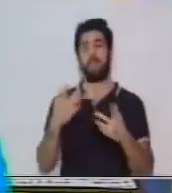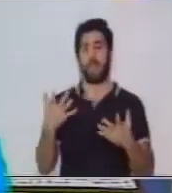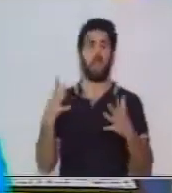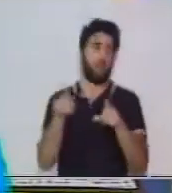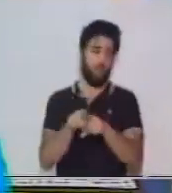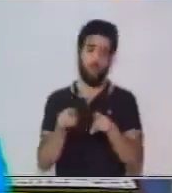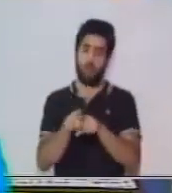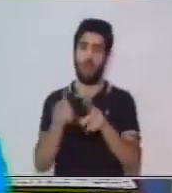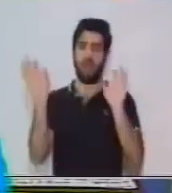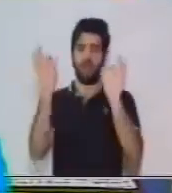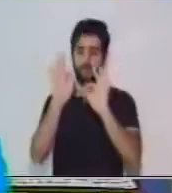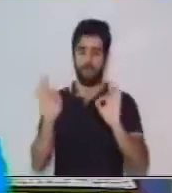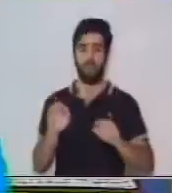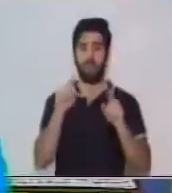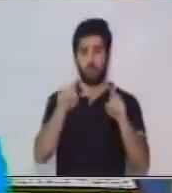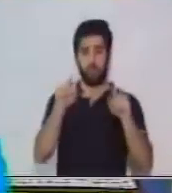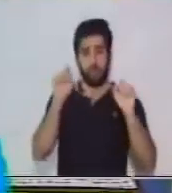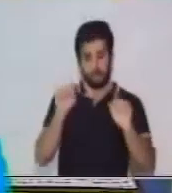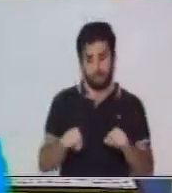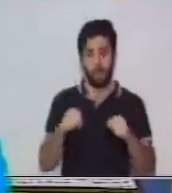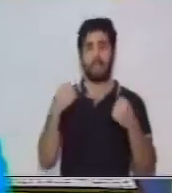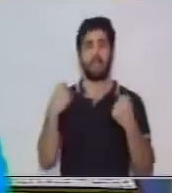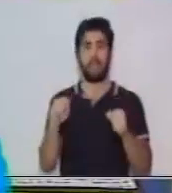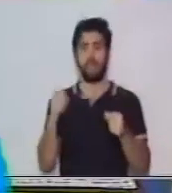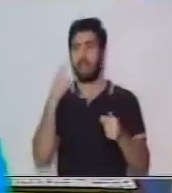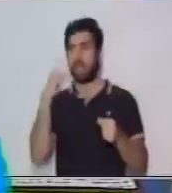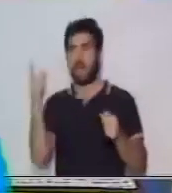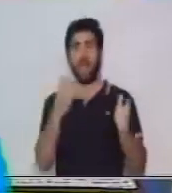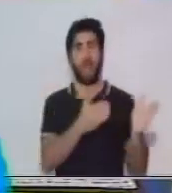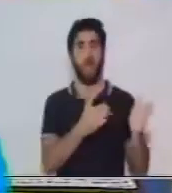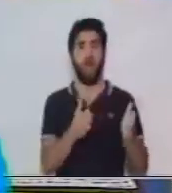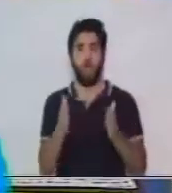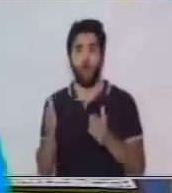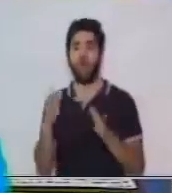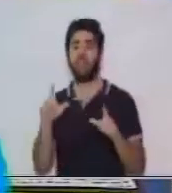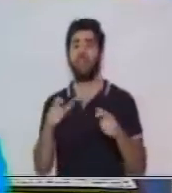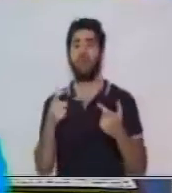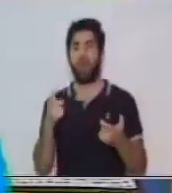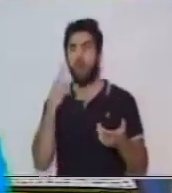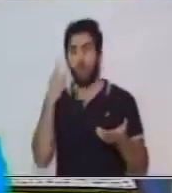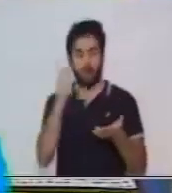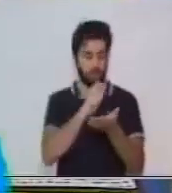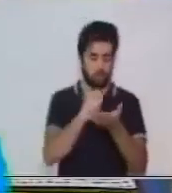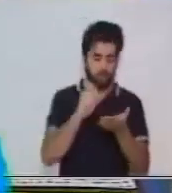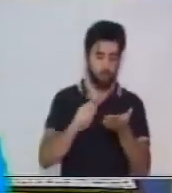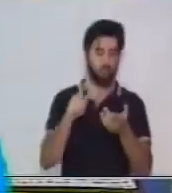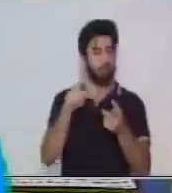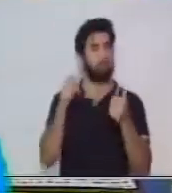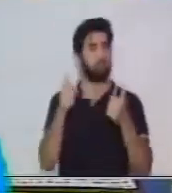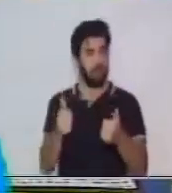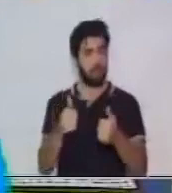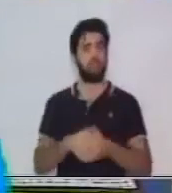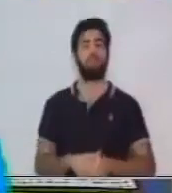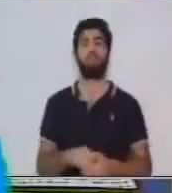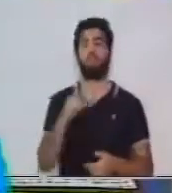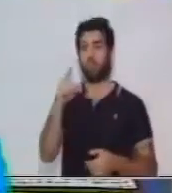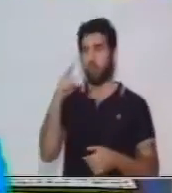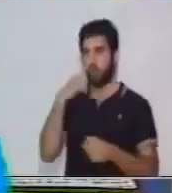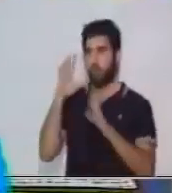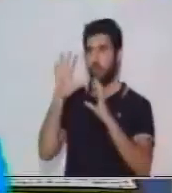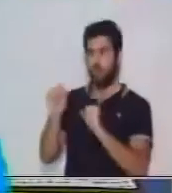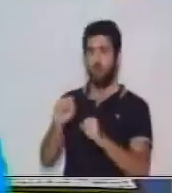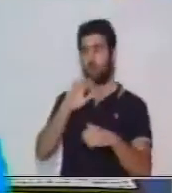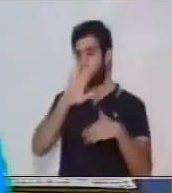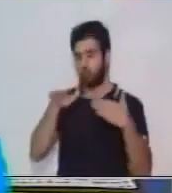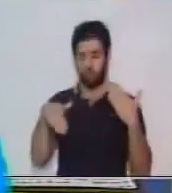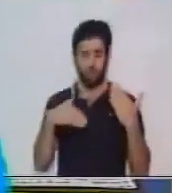misma manera pues puedas trabajar en orden y ante todo con todo el entusiasmo que siempre te caracteriza. Ten presente que esos